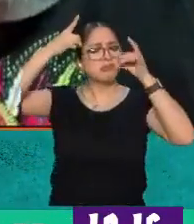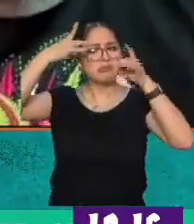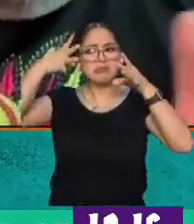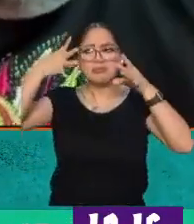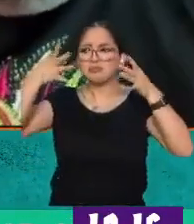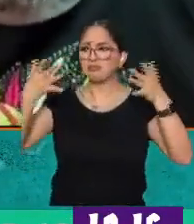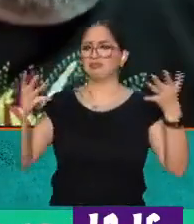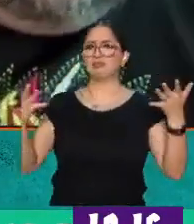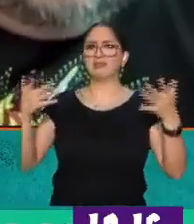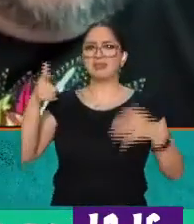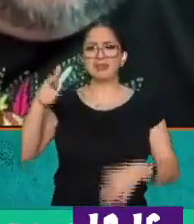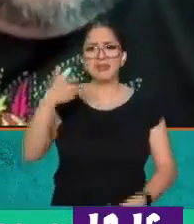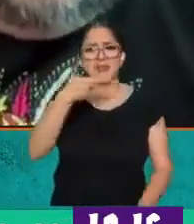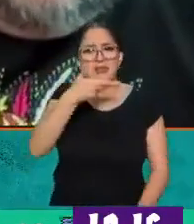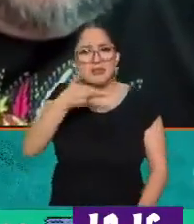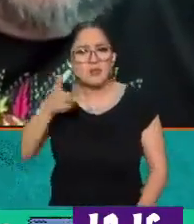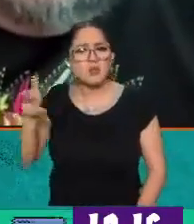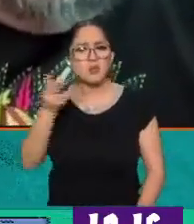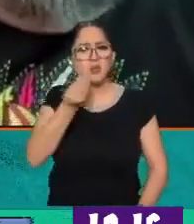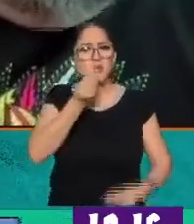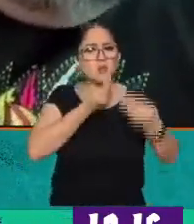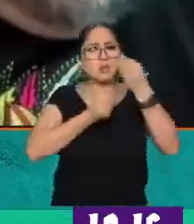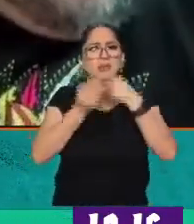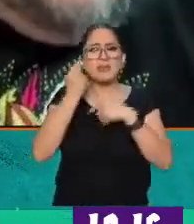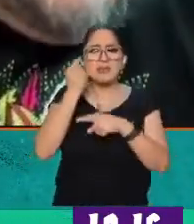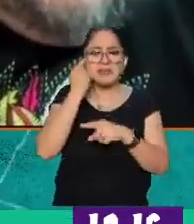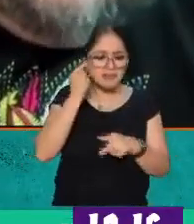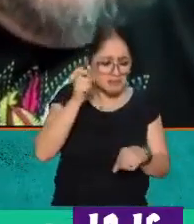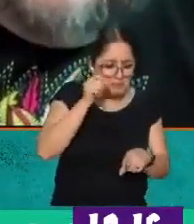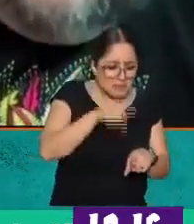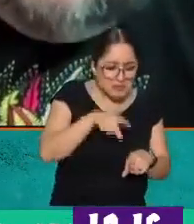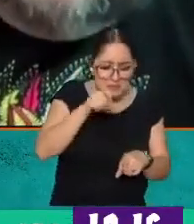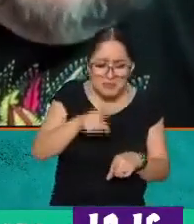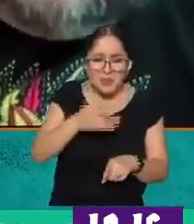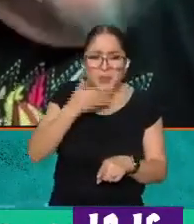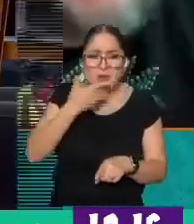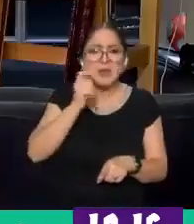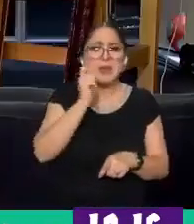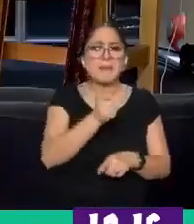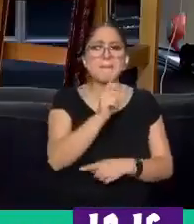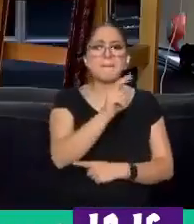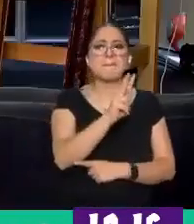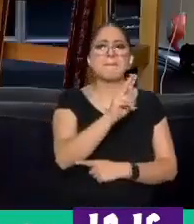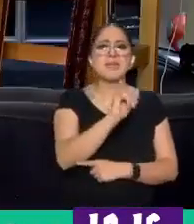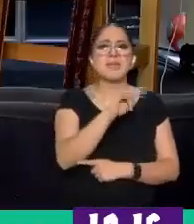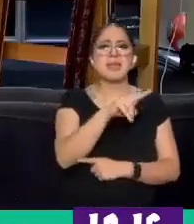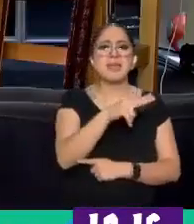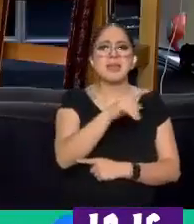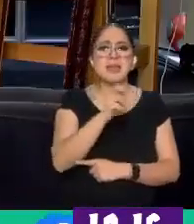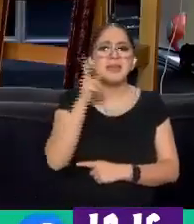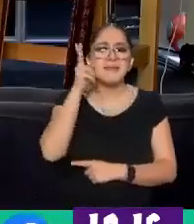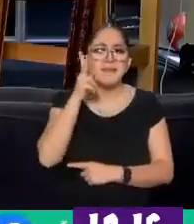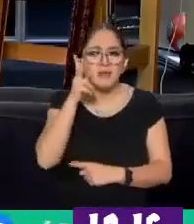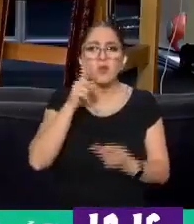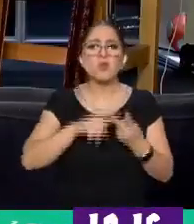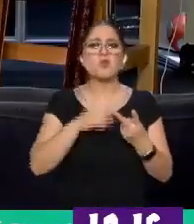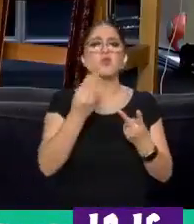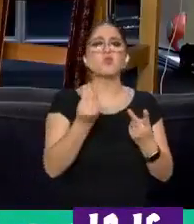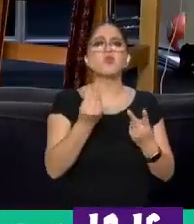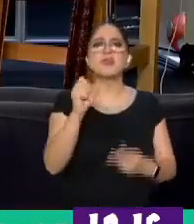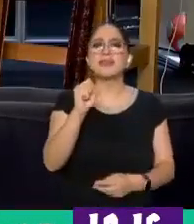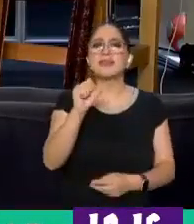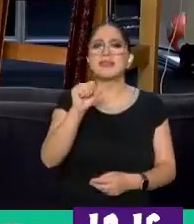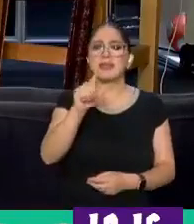tienen en común todos los restaurantes de comida china donde yo como? Pues que utilizan vinagre de vino, utilizan mucha sal y utilizan glutamato